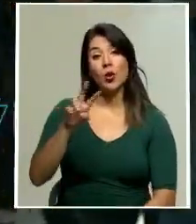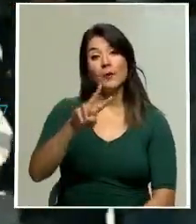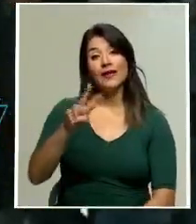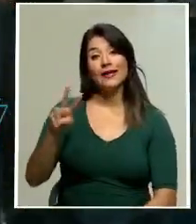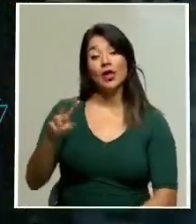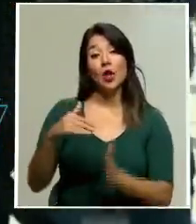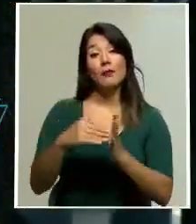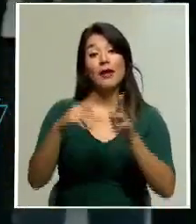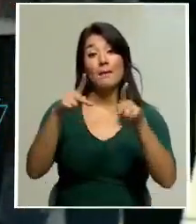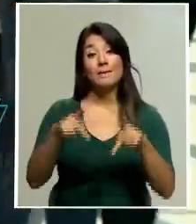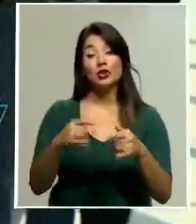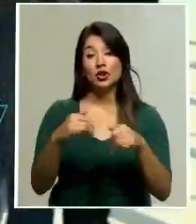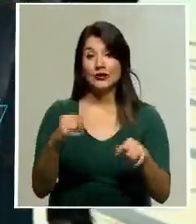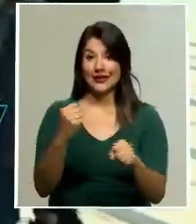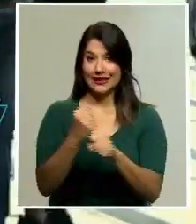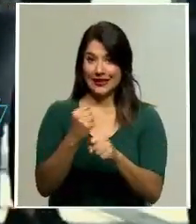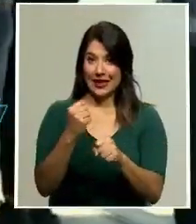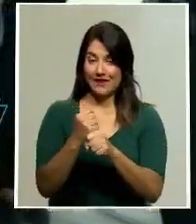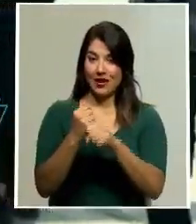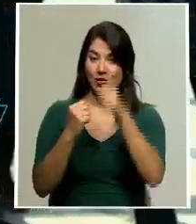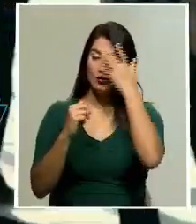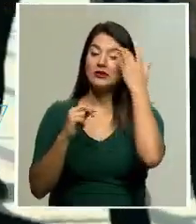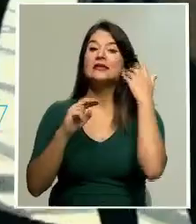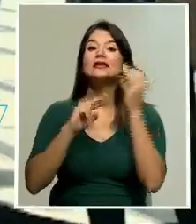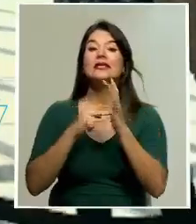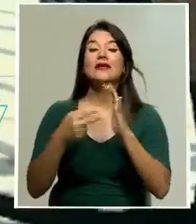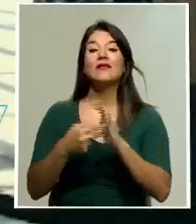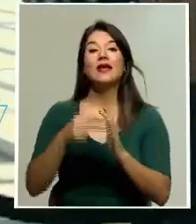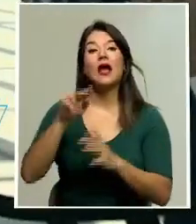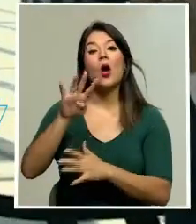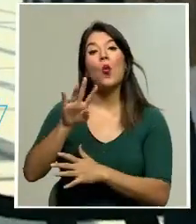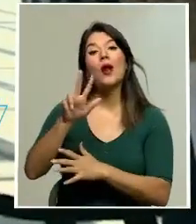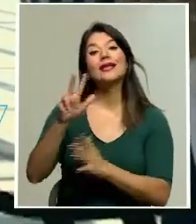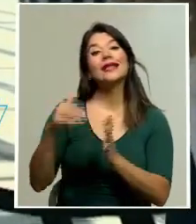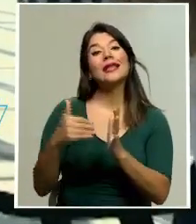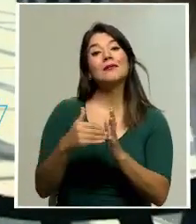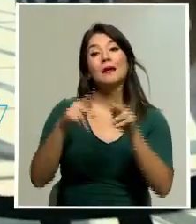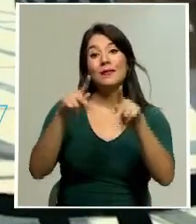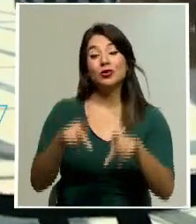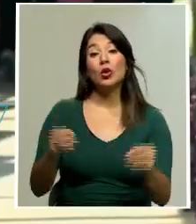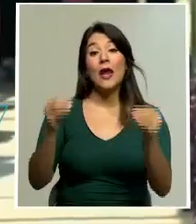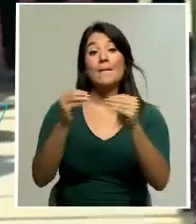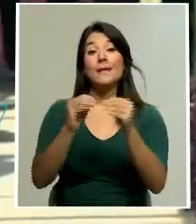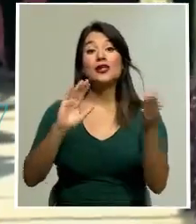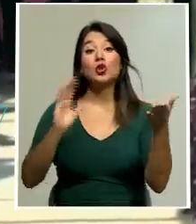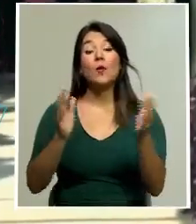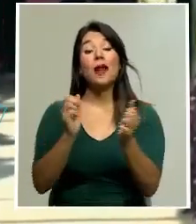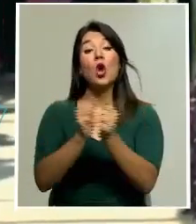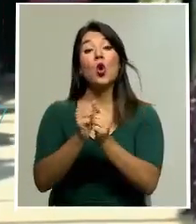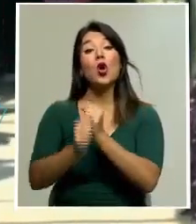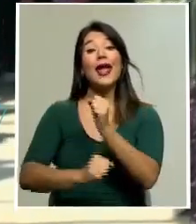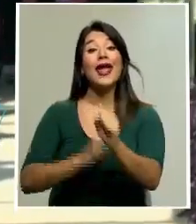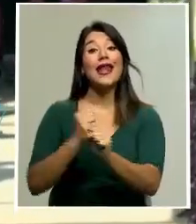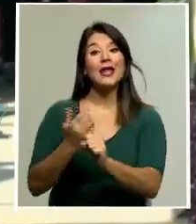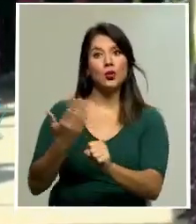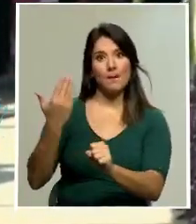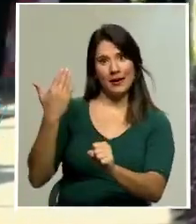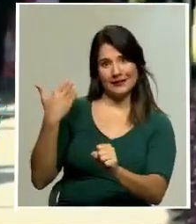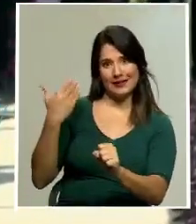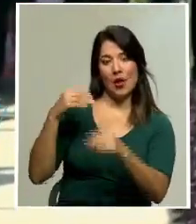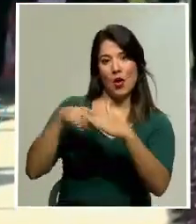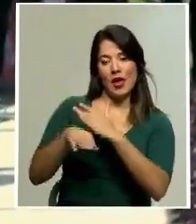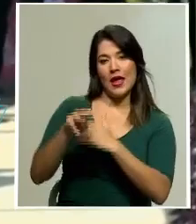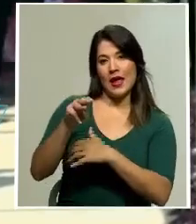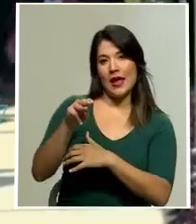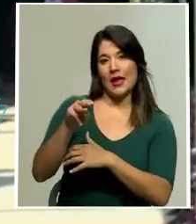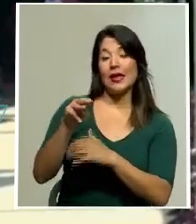personas desempleadas, un aumento de 43 mil personas comparado al mismo periodo, pero del año anterior. Pese a esta cifra, la